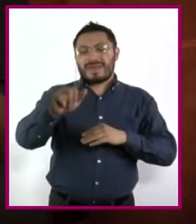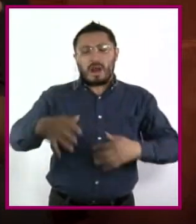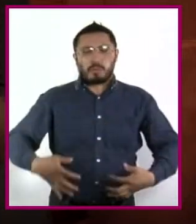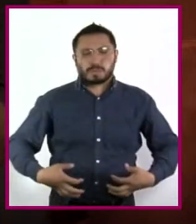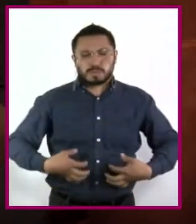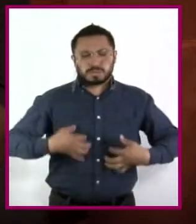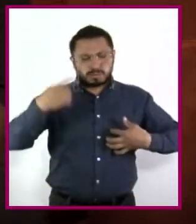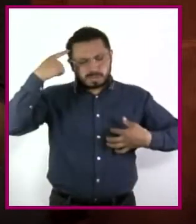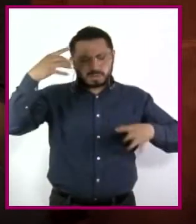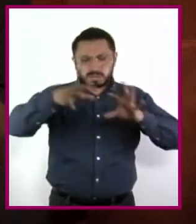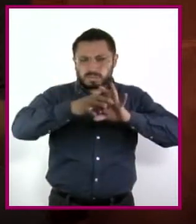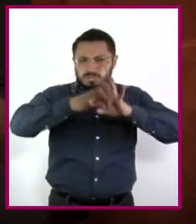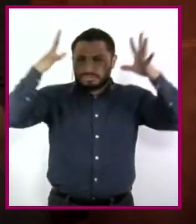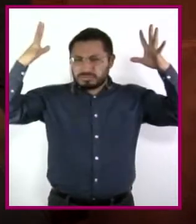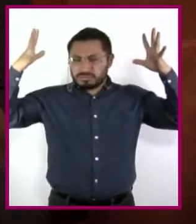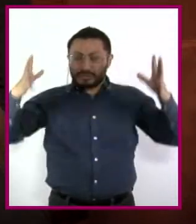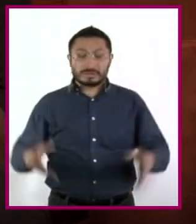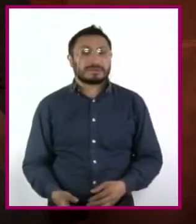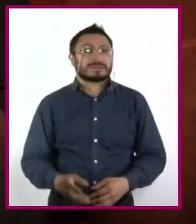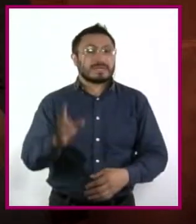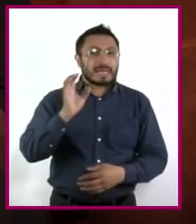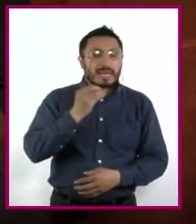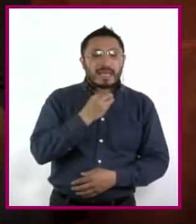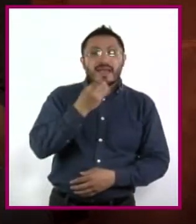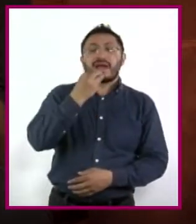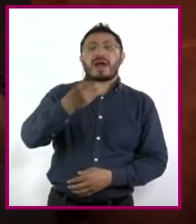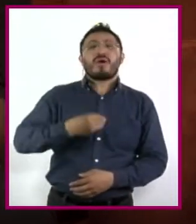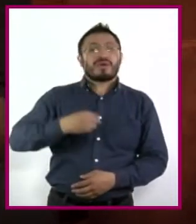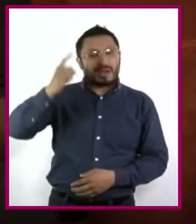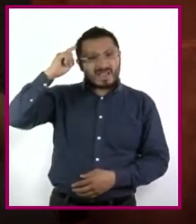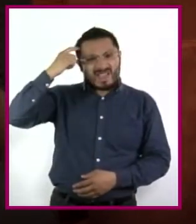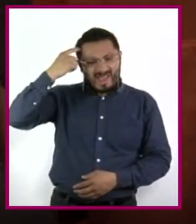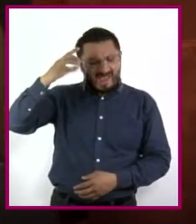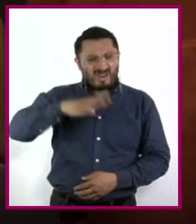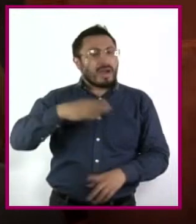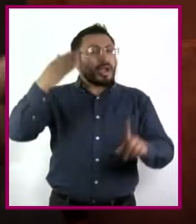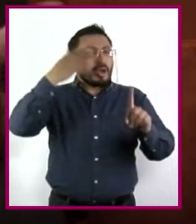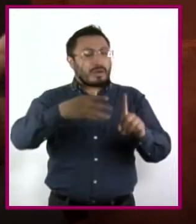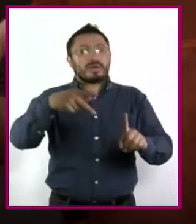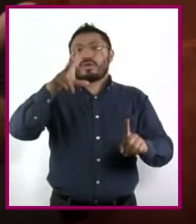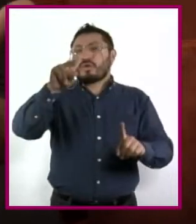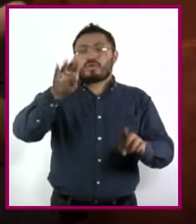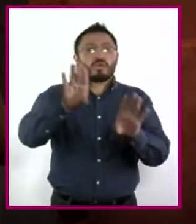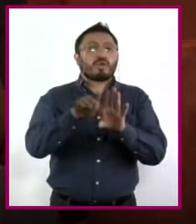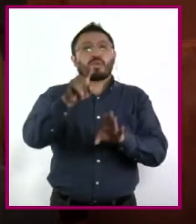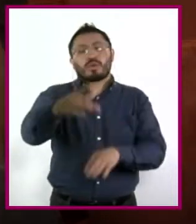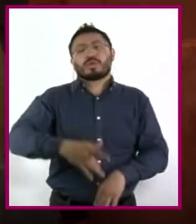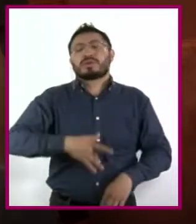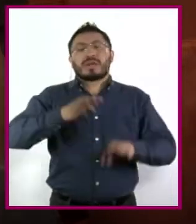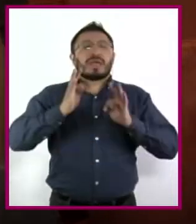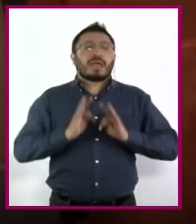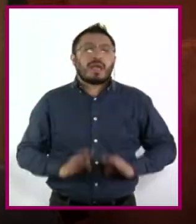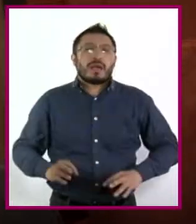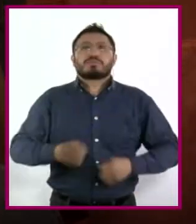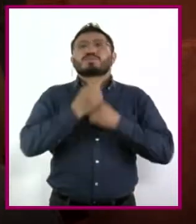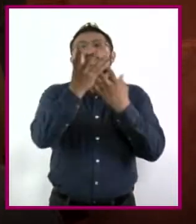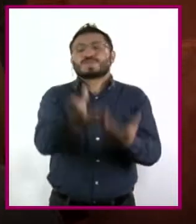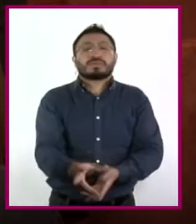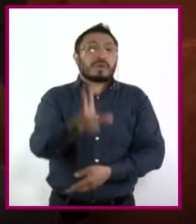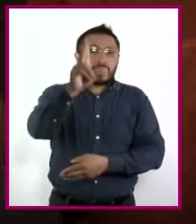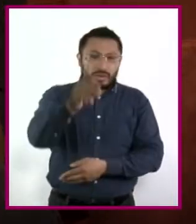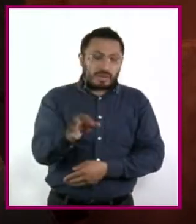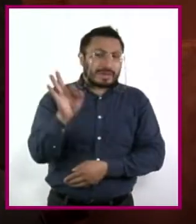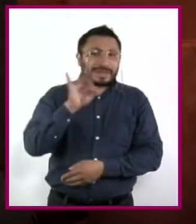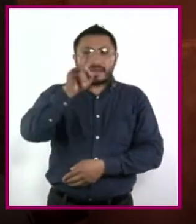más que el enojo tenga una función o ayude a liberar tensión o despertar el pensamiento analítico, si dejamos que se convierta en